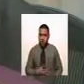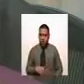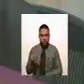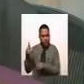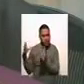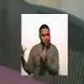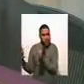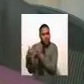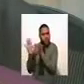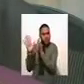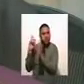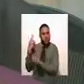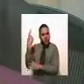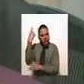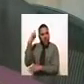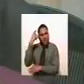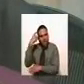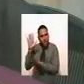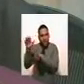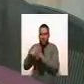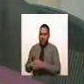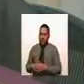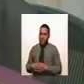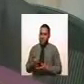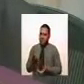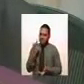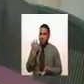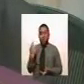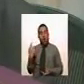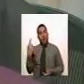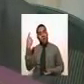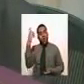esa diplomacia superficial y blanda,